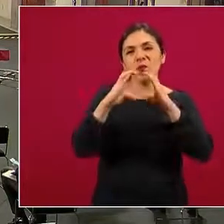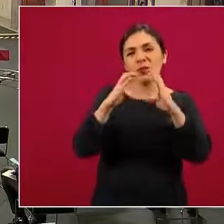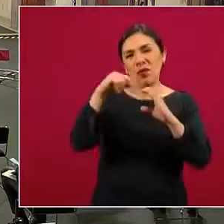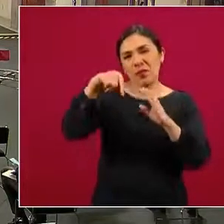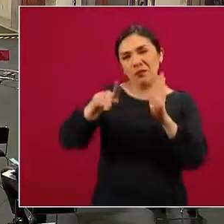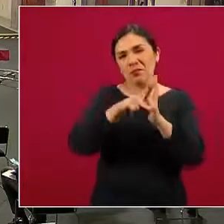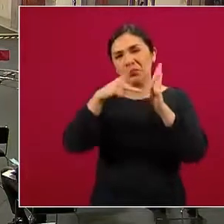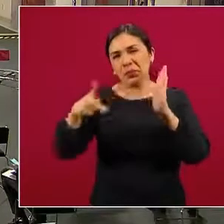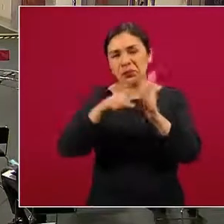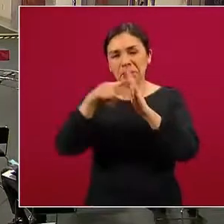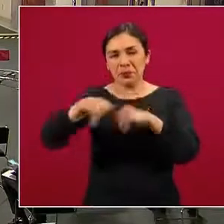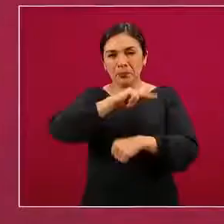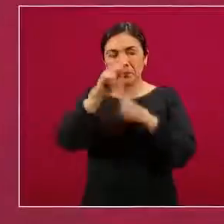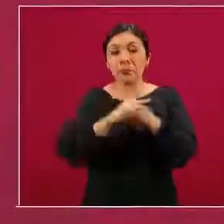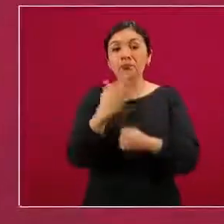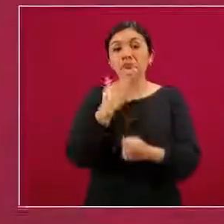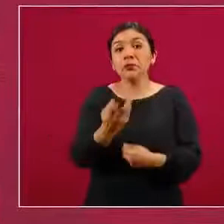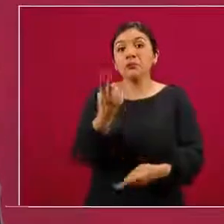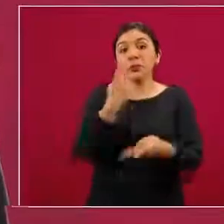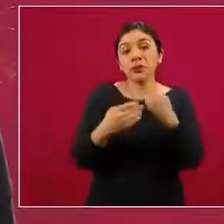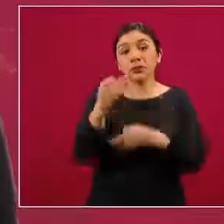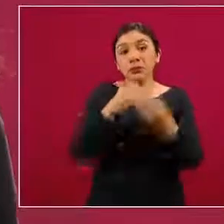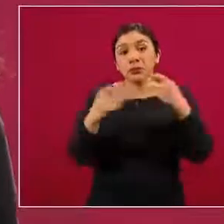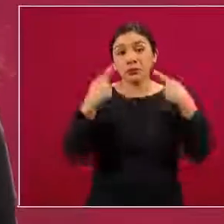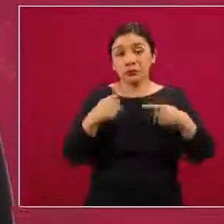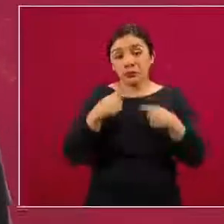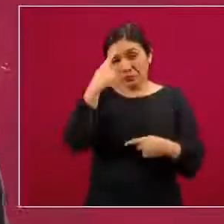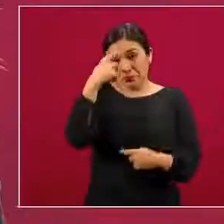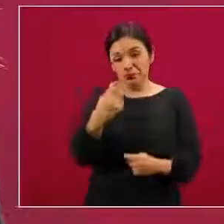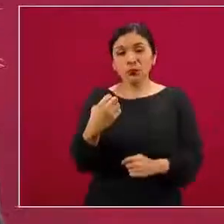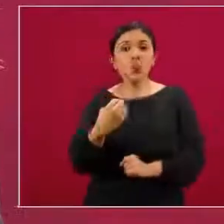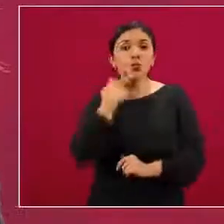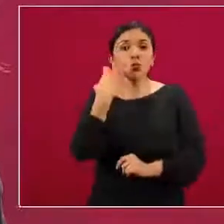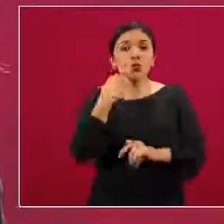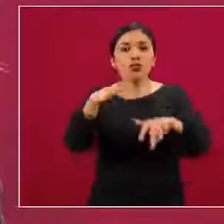país. Bienvenidas, bienvenidos a esta conferencia